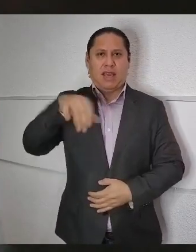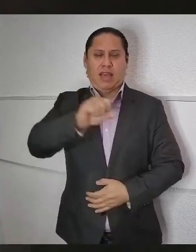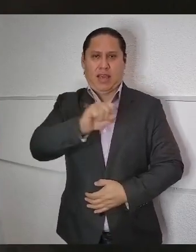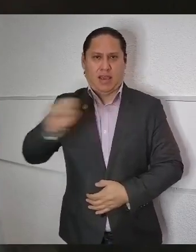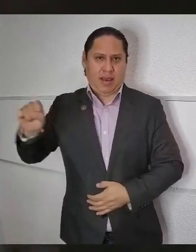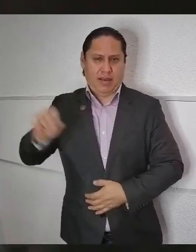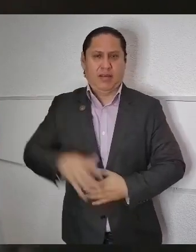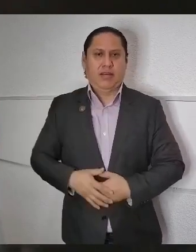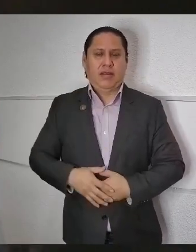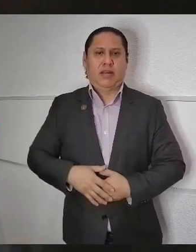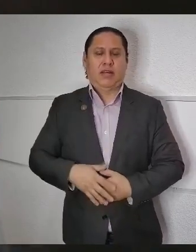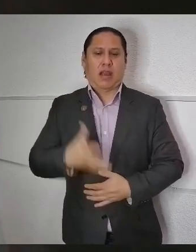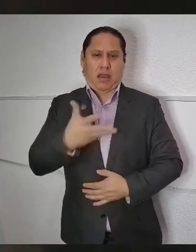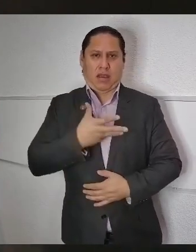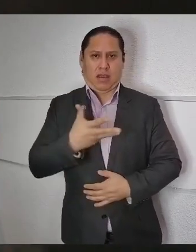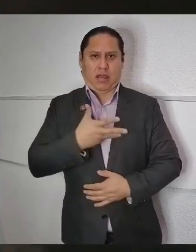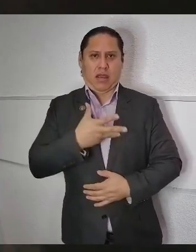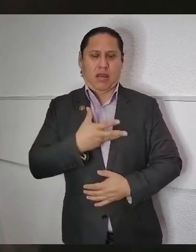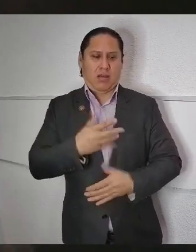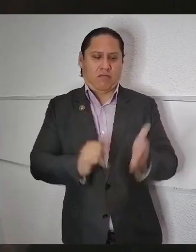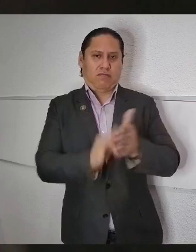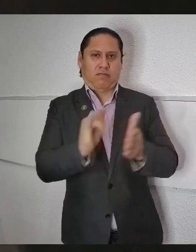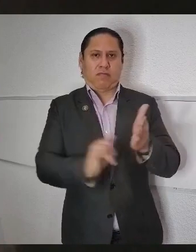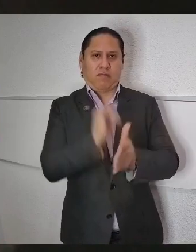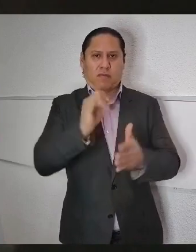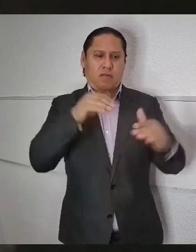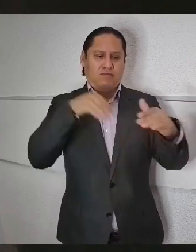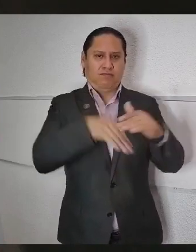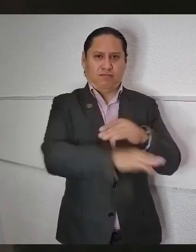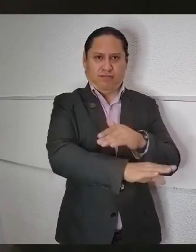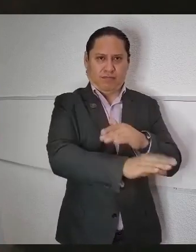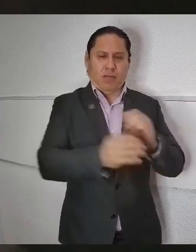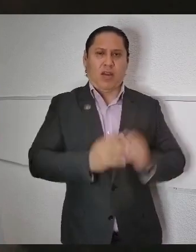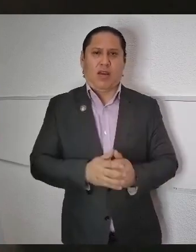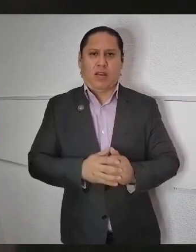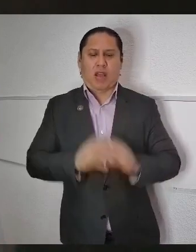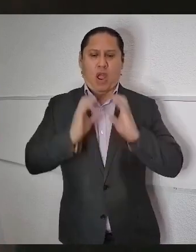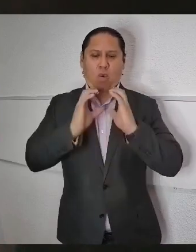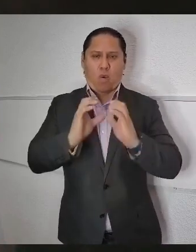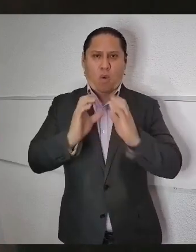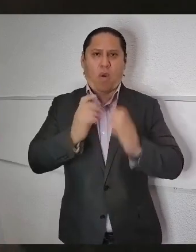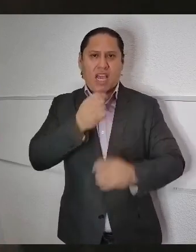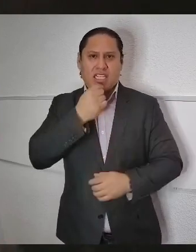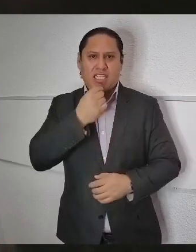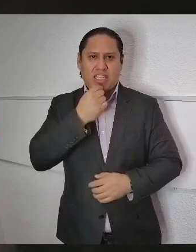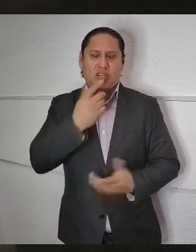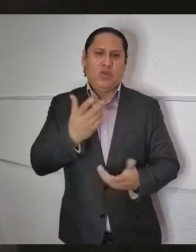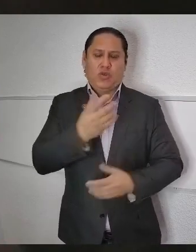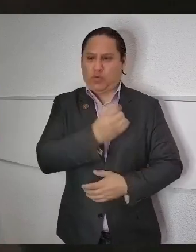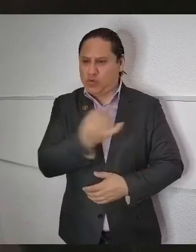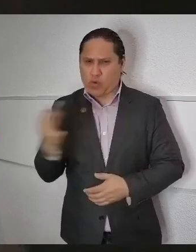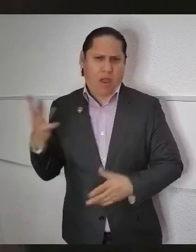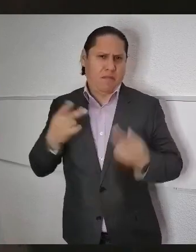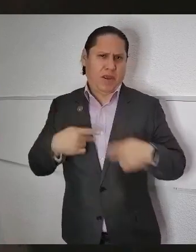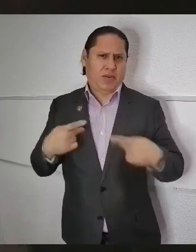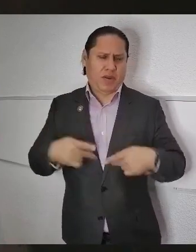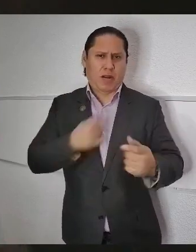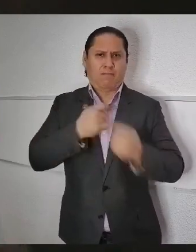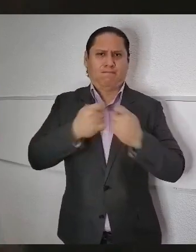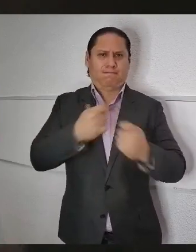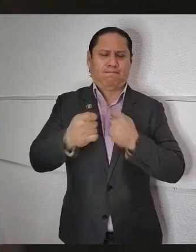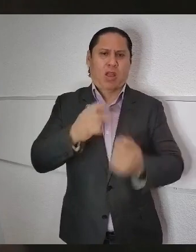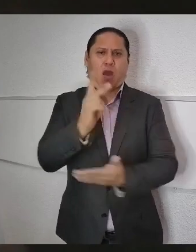donde se encuentra construido el albergue comunitario SNA Xultoj, administrado